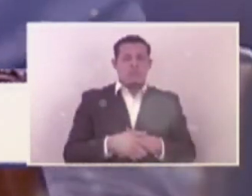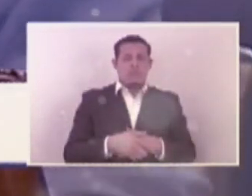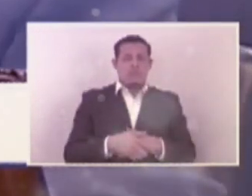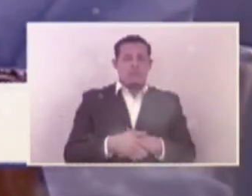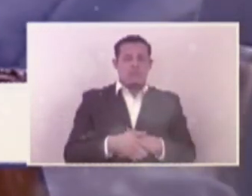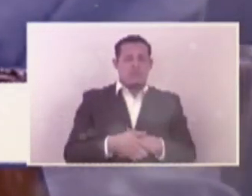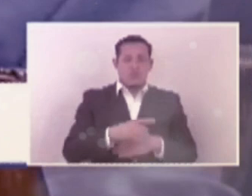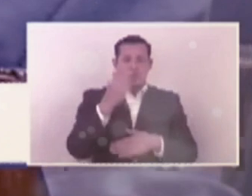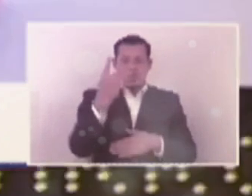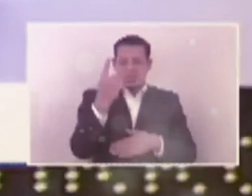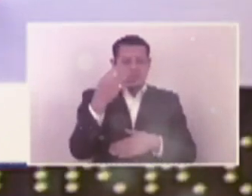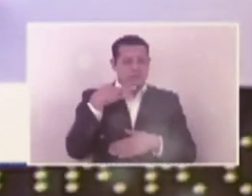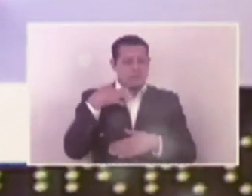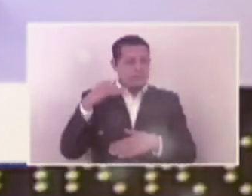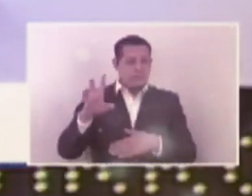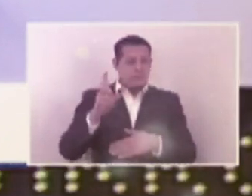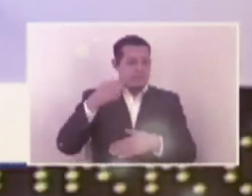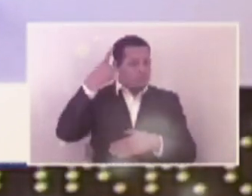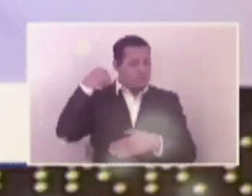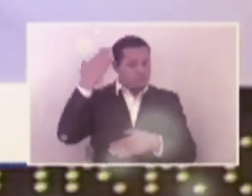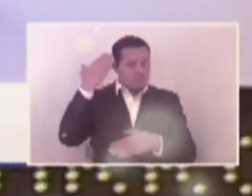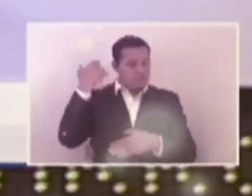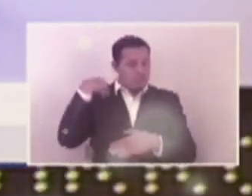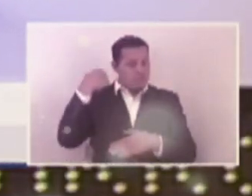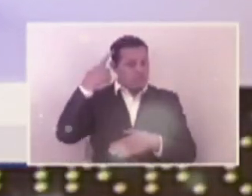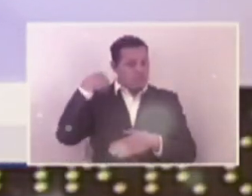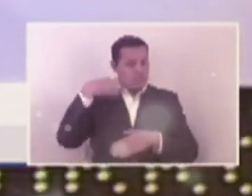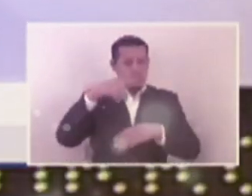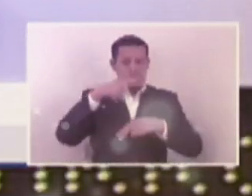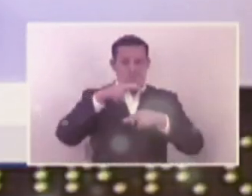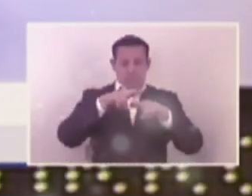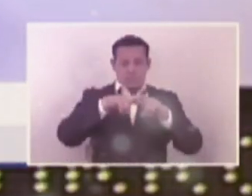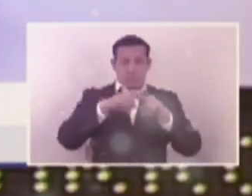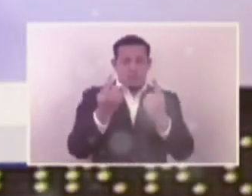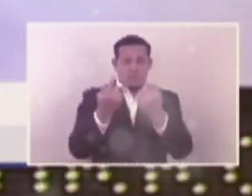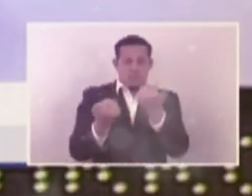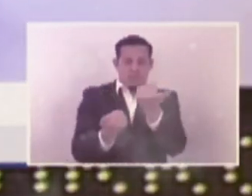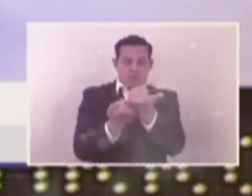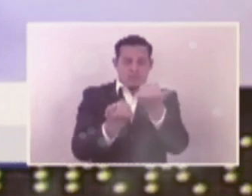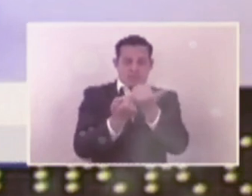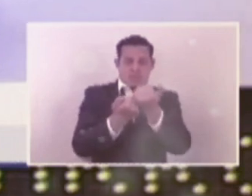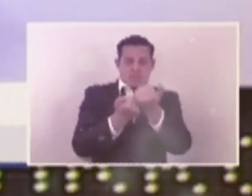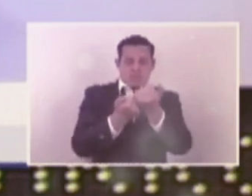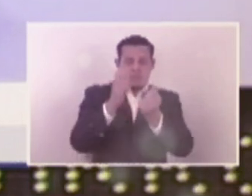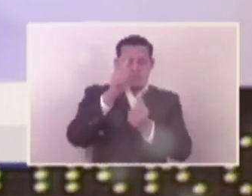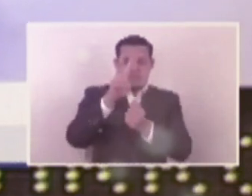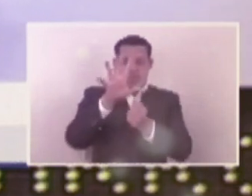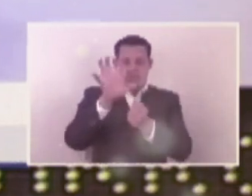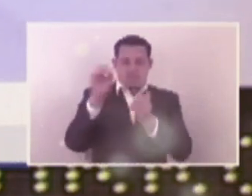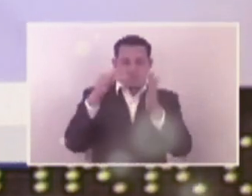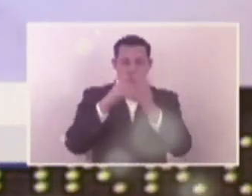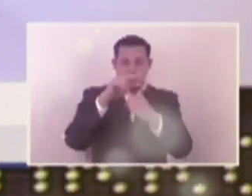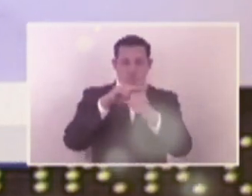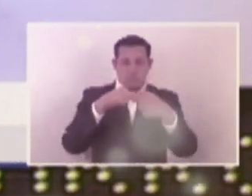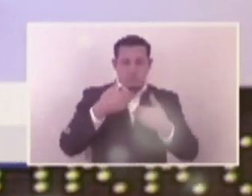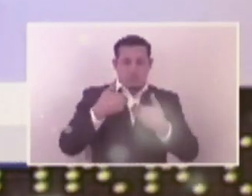O sea, pero ni uno. Señores de Arena, señores diputados, ¿qué contribución hizo Beto Romero de estos $250,000